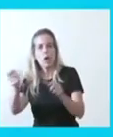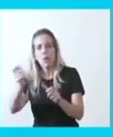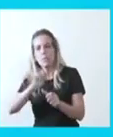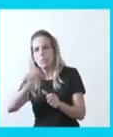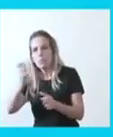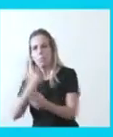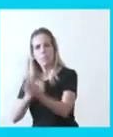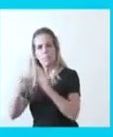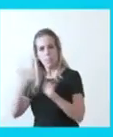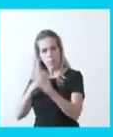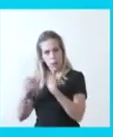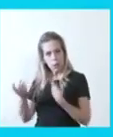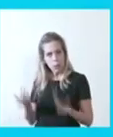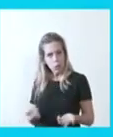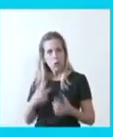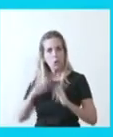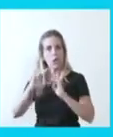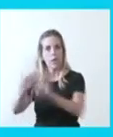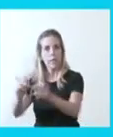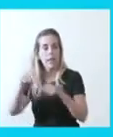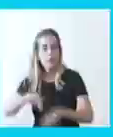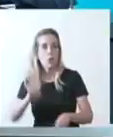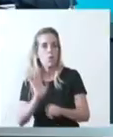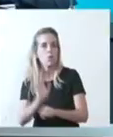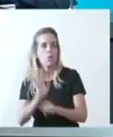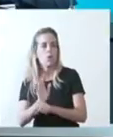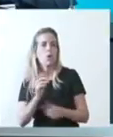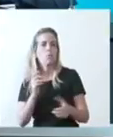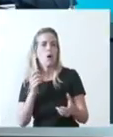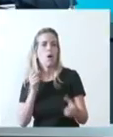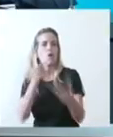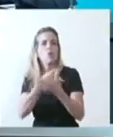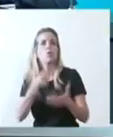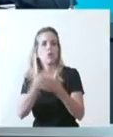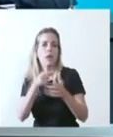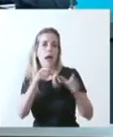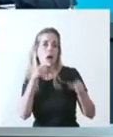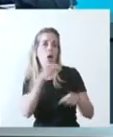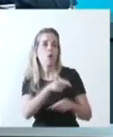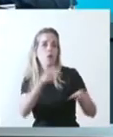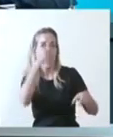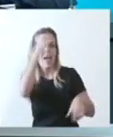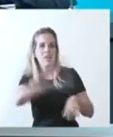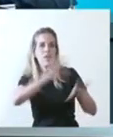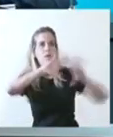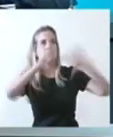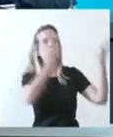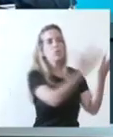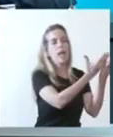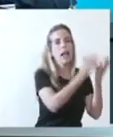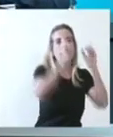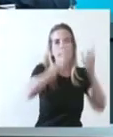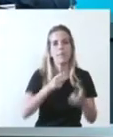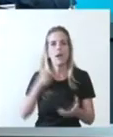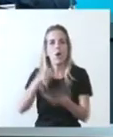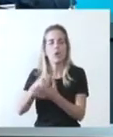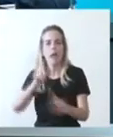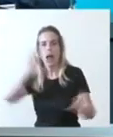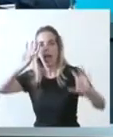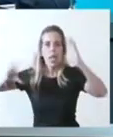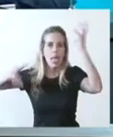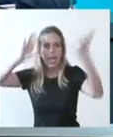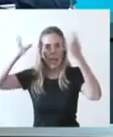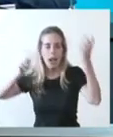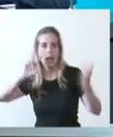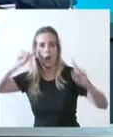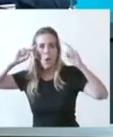miren, acá tenemos que luchar contra dos cosas, contra la pandemia y contra la psicosis. Todos nos sentimos